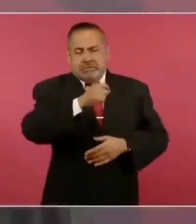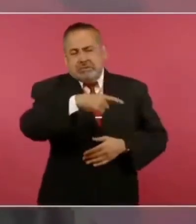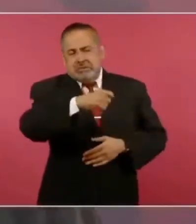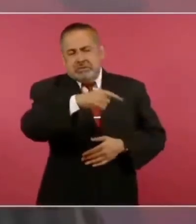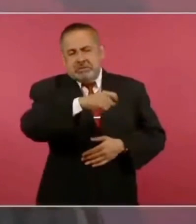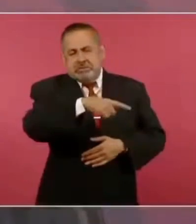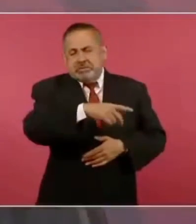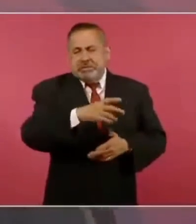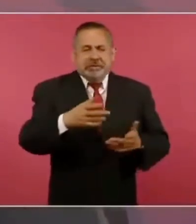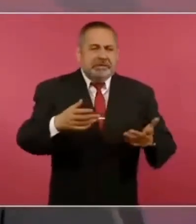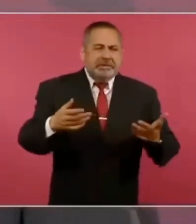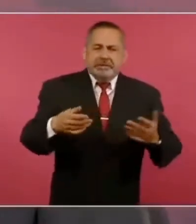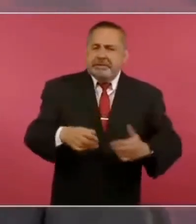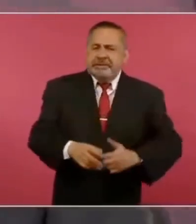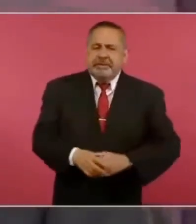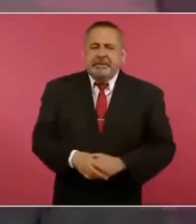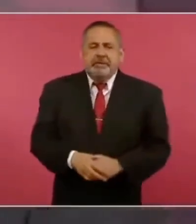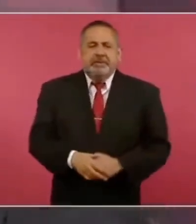de